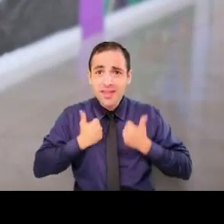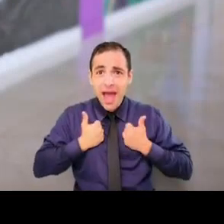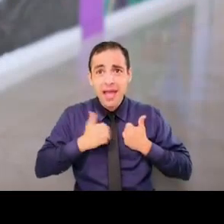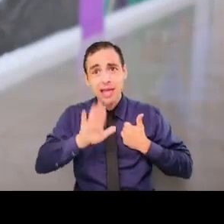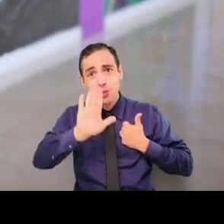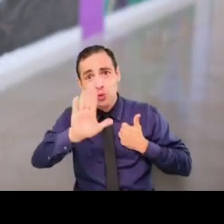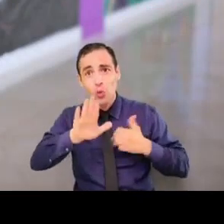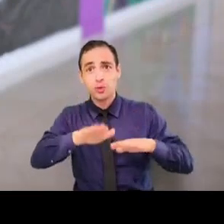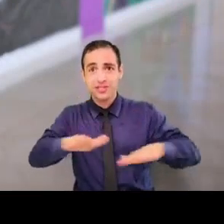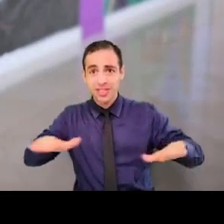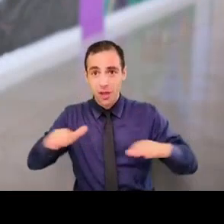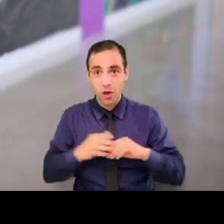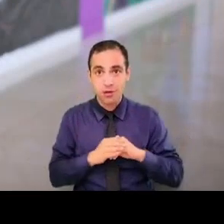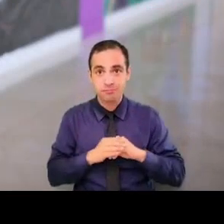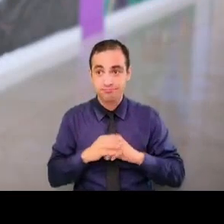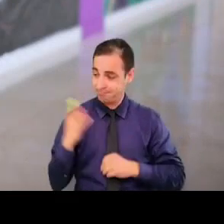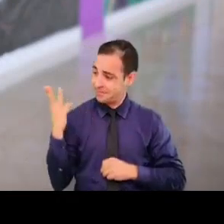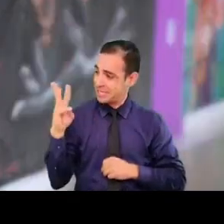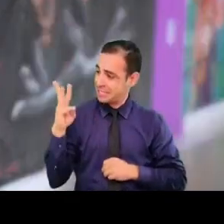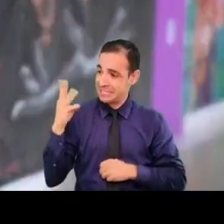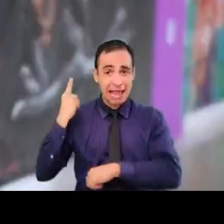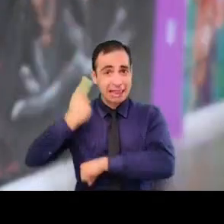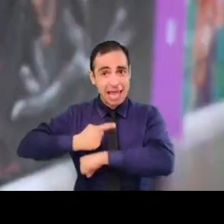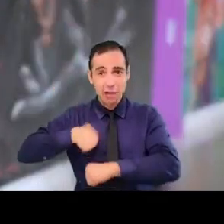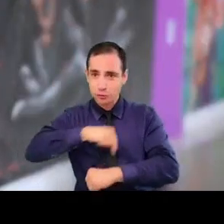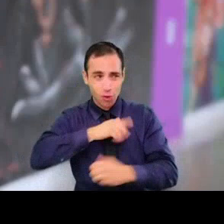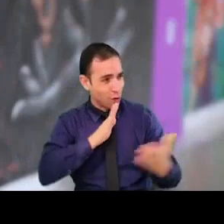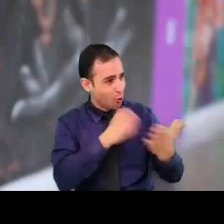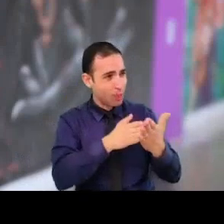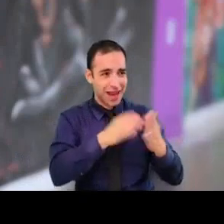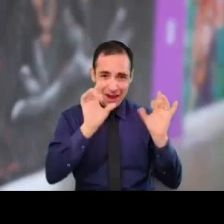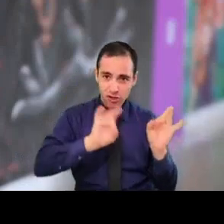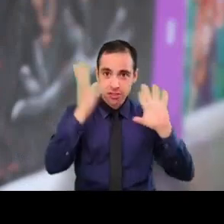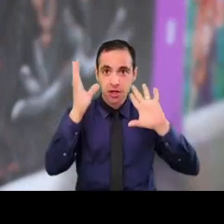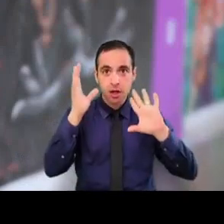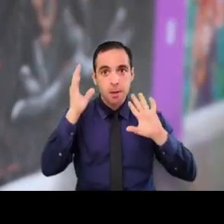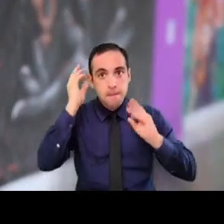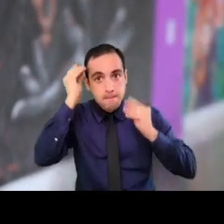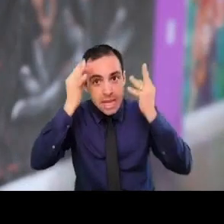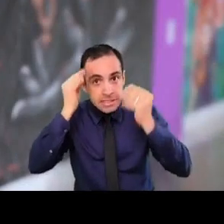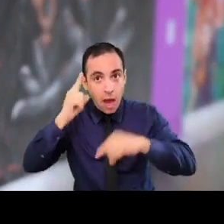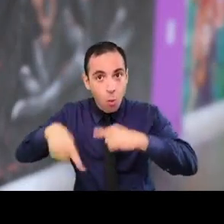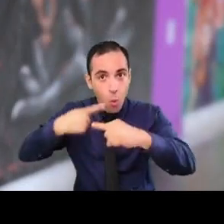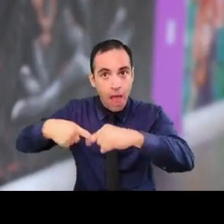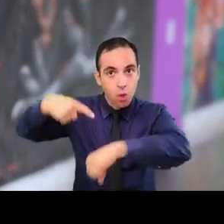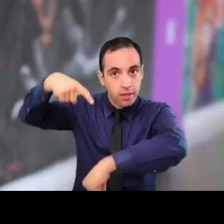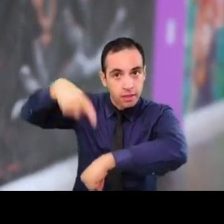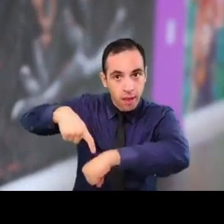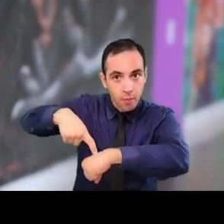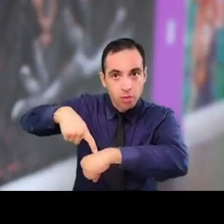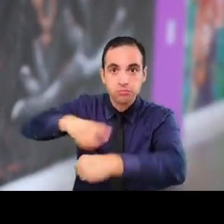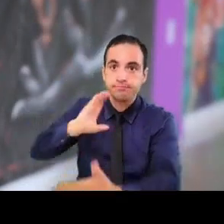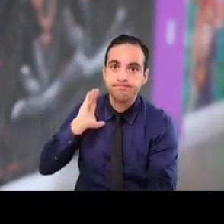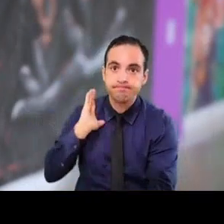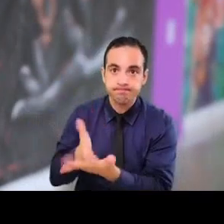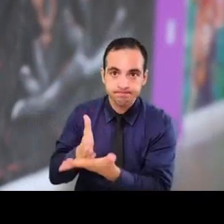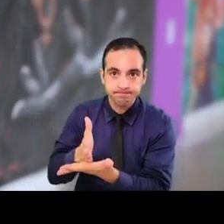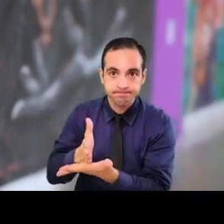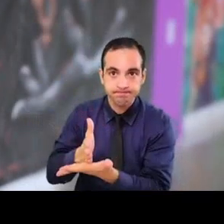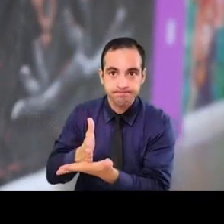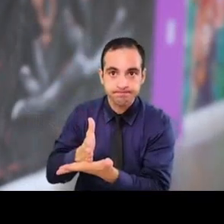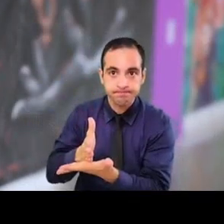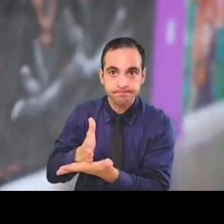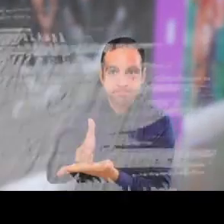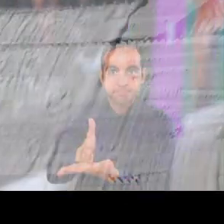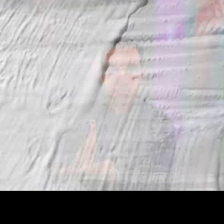el rumbo y proteger tu vida y la de tus hijos durante estos 16 días de activismo contra la violencia de género Reflexiona sobre tu momento del